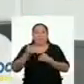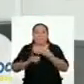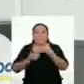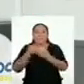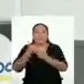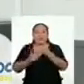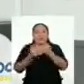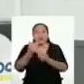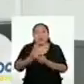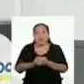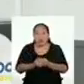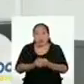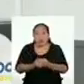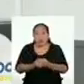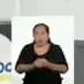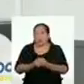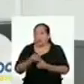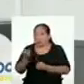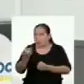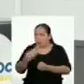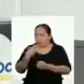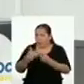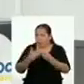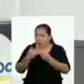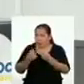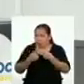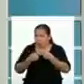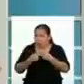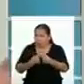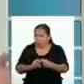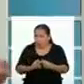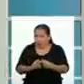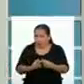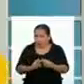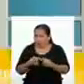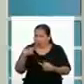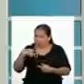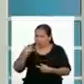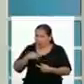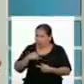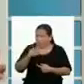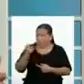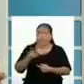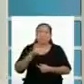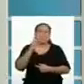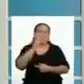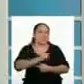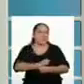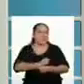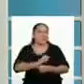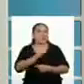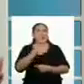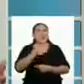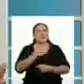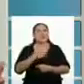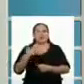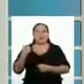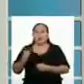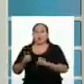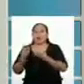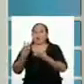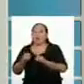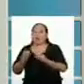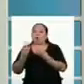No me digas que la progresión geométrica todo este tiempo ha sido así. Pues sí. Lo que hacen es identificar cuál es el ritmo de